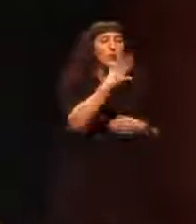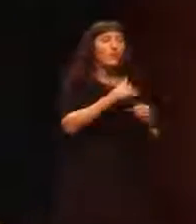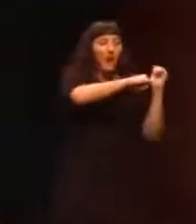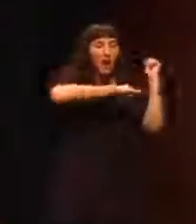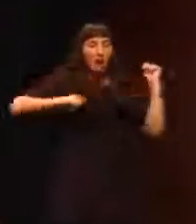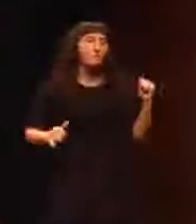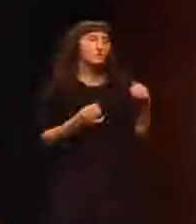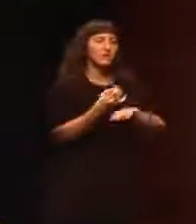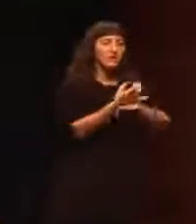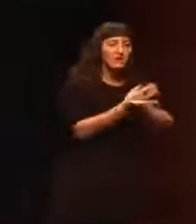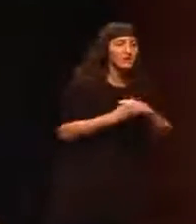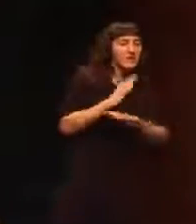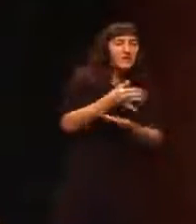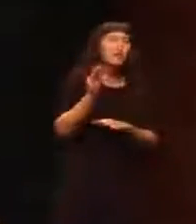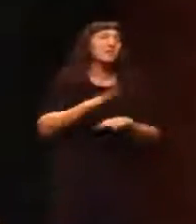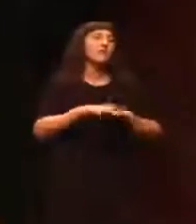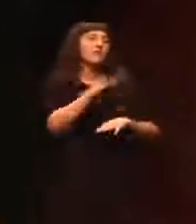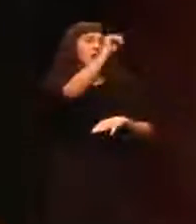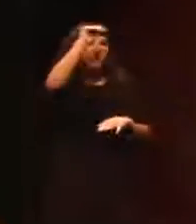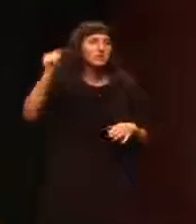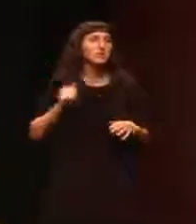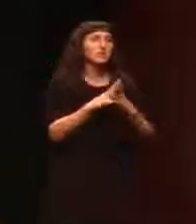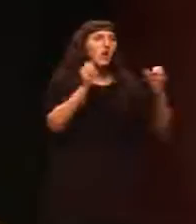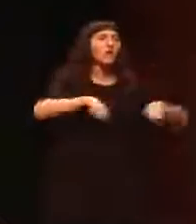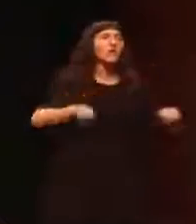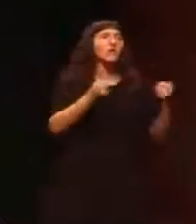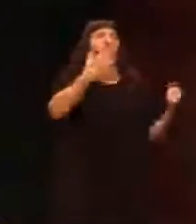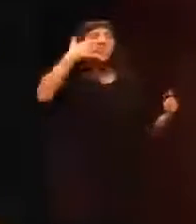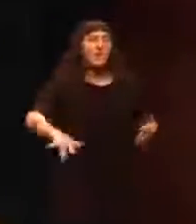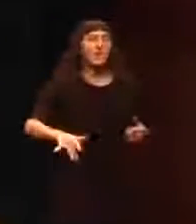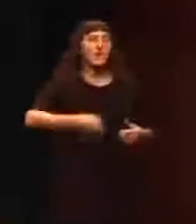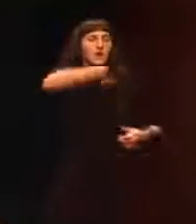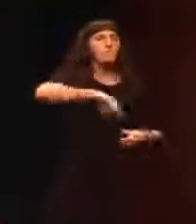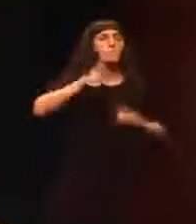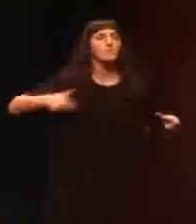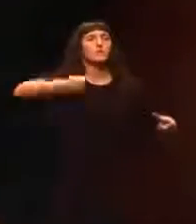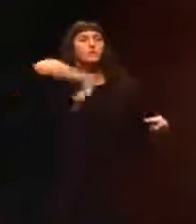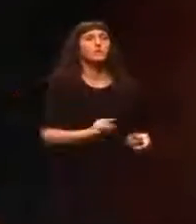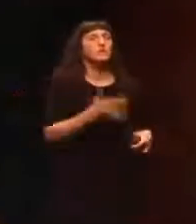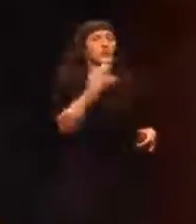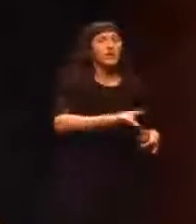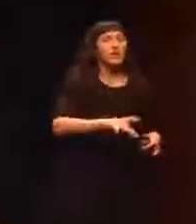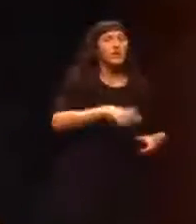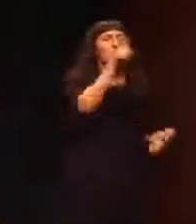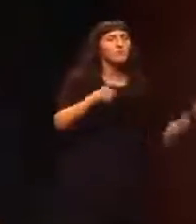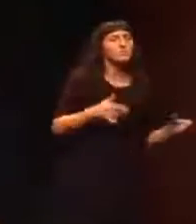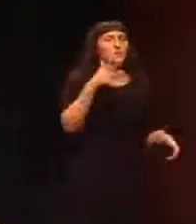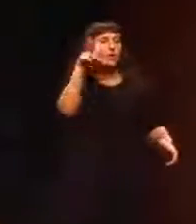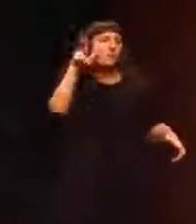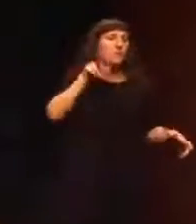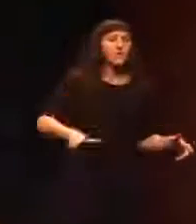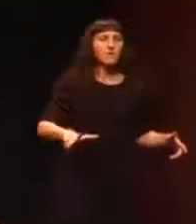de tren a despedirlos. ¿Quiénes son los que han roto el acuerdo de convivencia? ¿Ha sido nuestra gente o han sido los privilegiados?